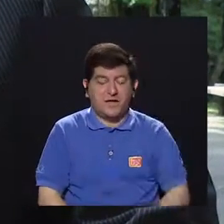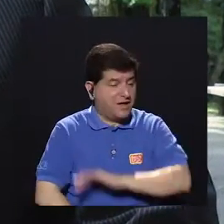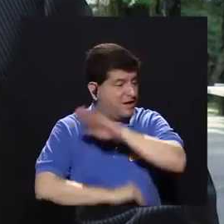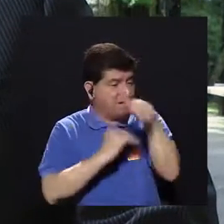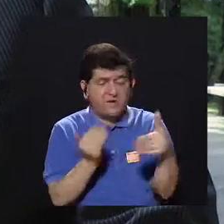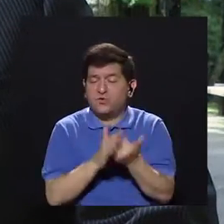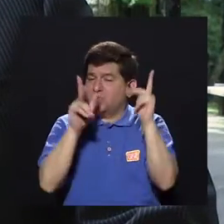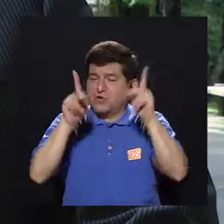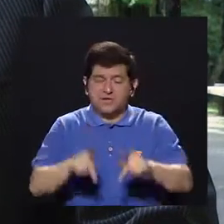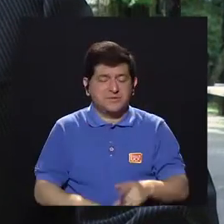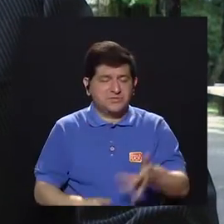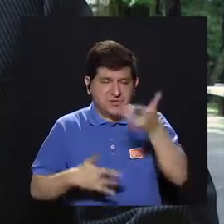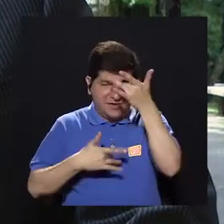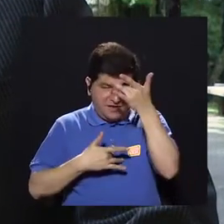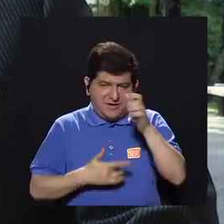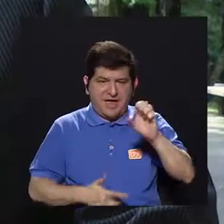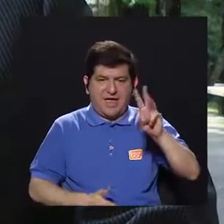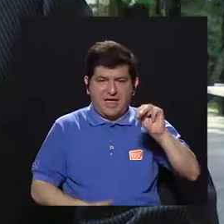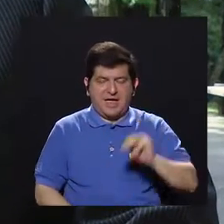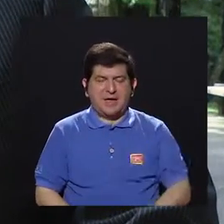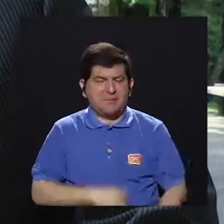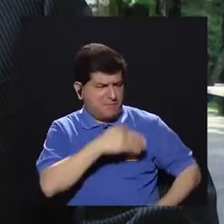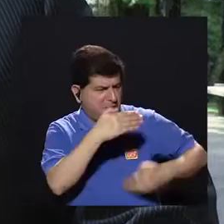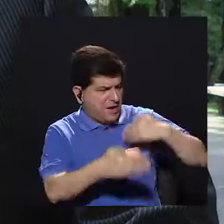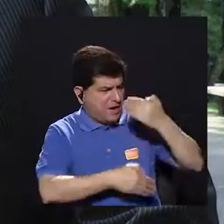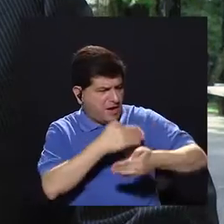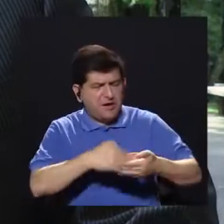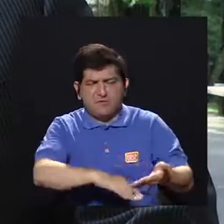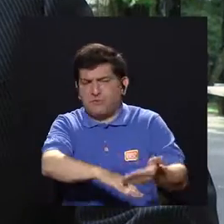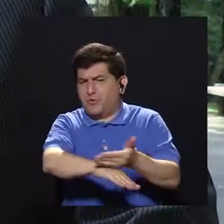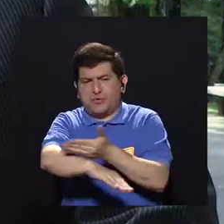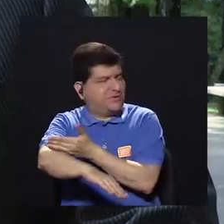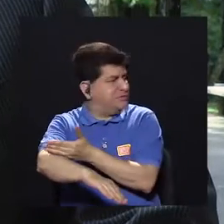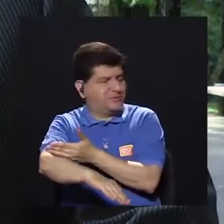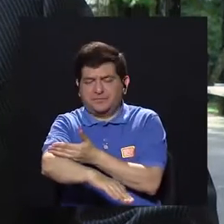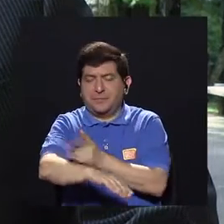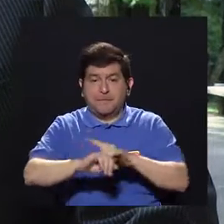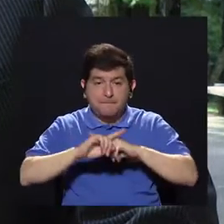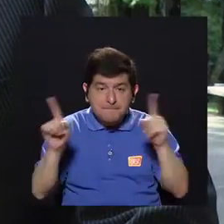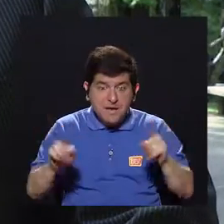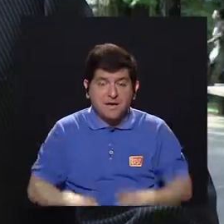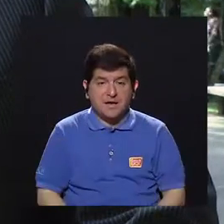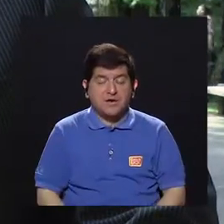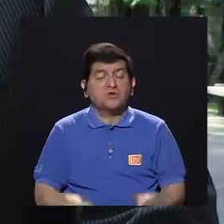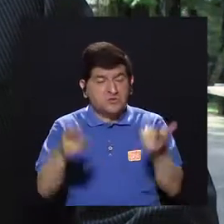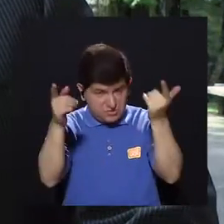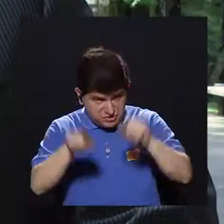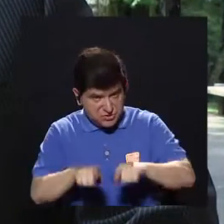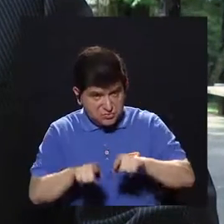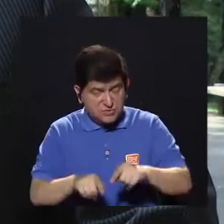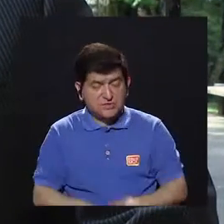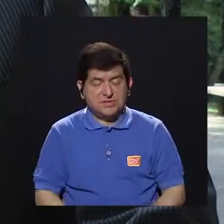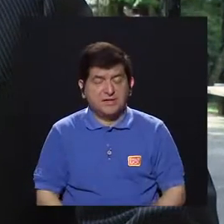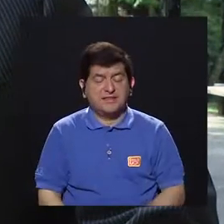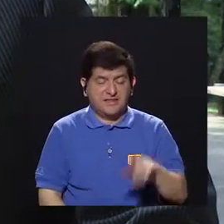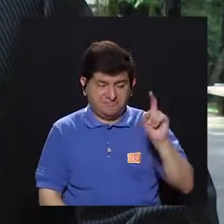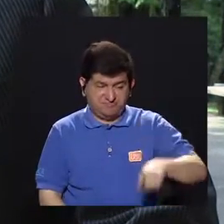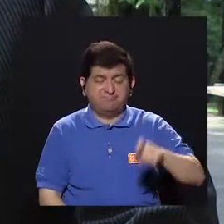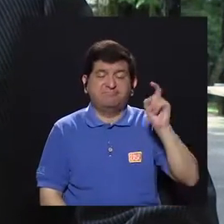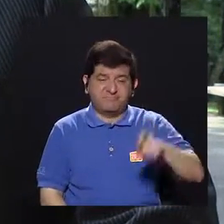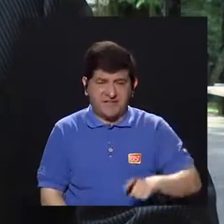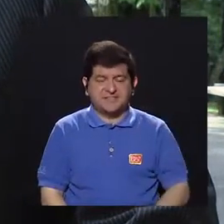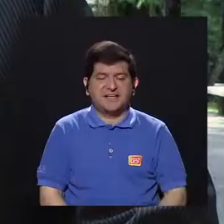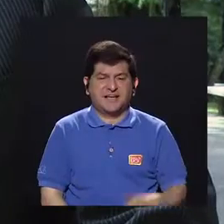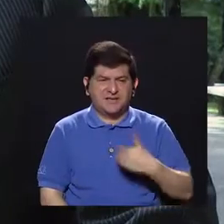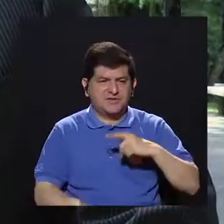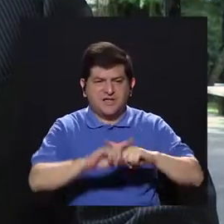qué? Porque no todas las personas con esclerosis múltiple evolucionan a las formas progresivas. Pero si evolucionaran a las formas progresivas,